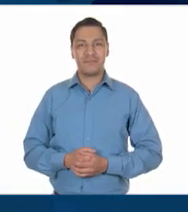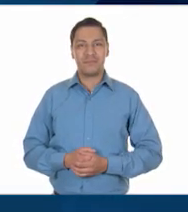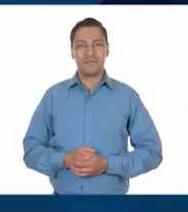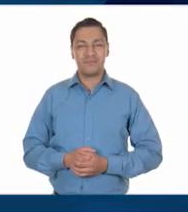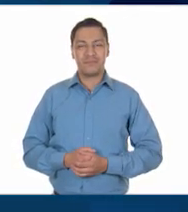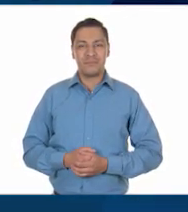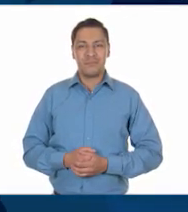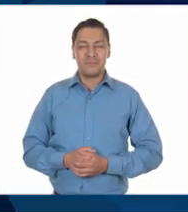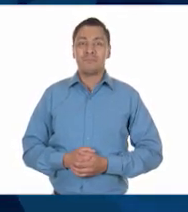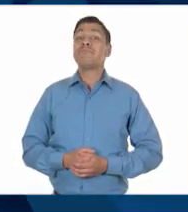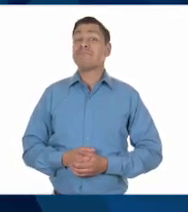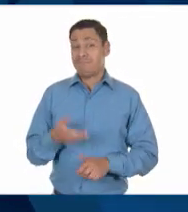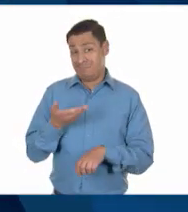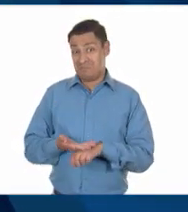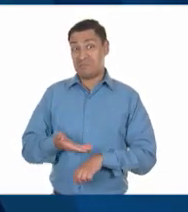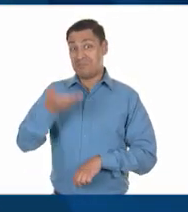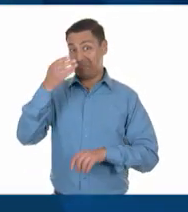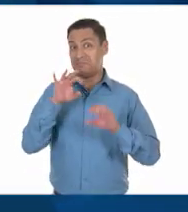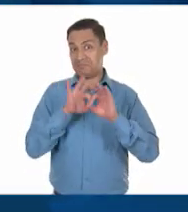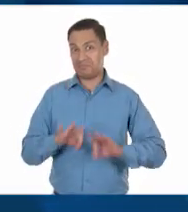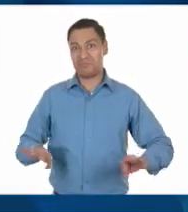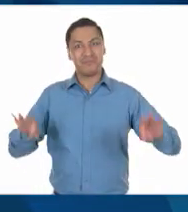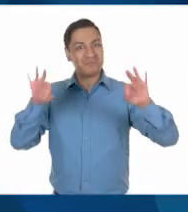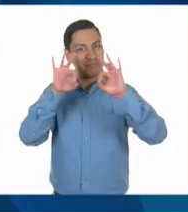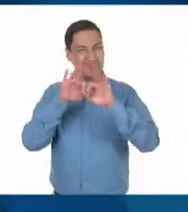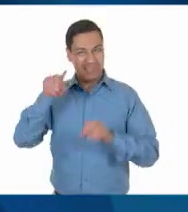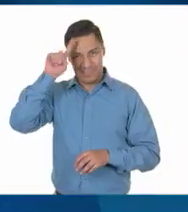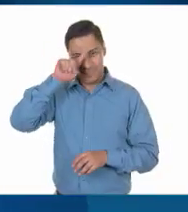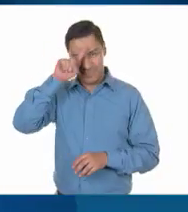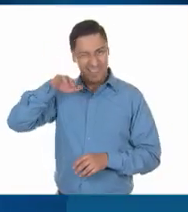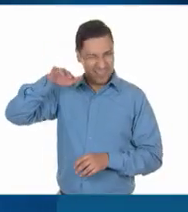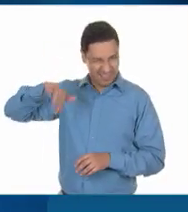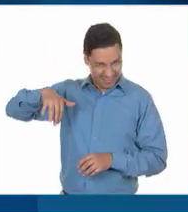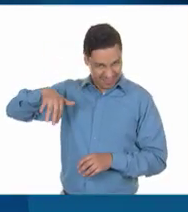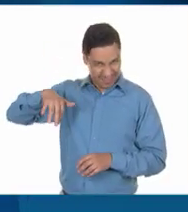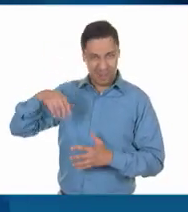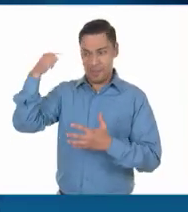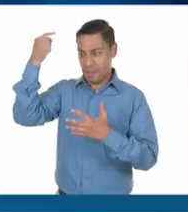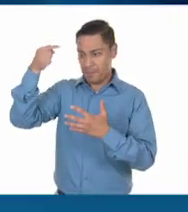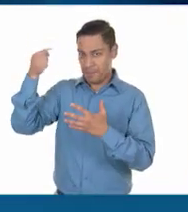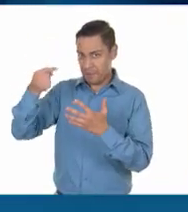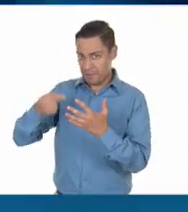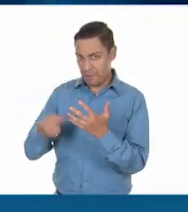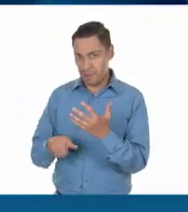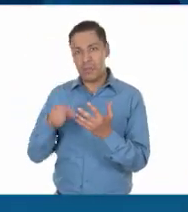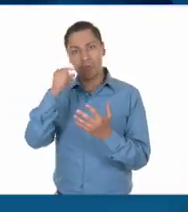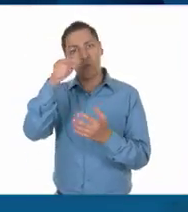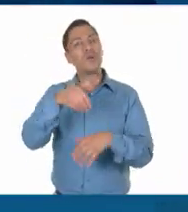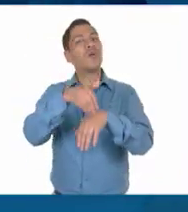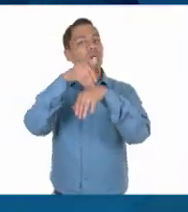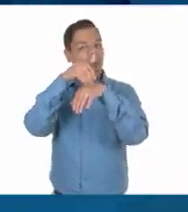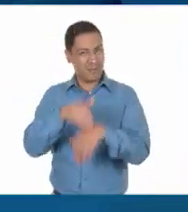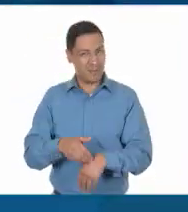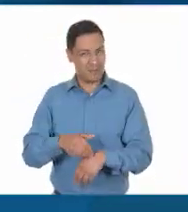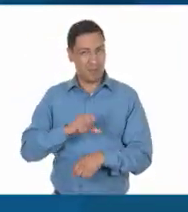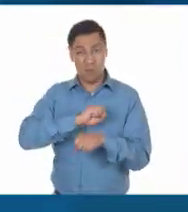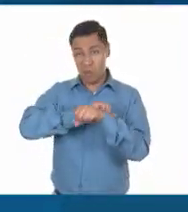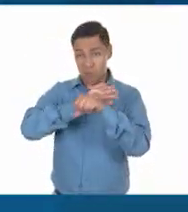Es muy importante continuar con las recomendaciones para evitar contagios de COVID.